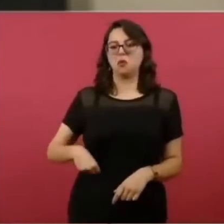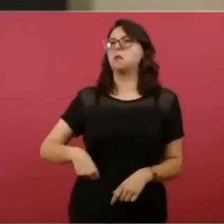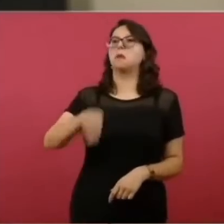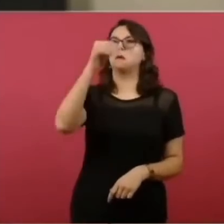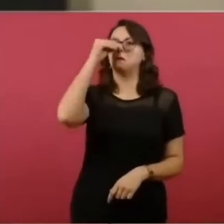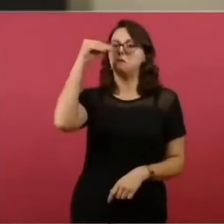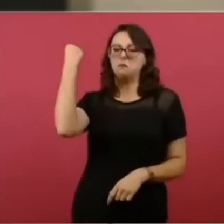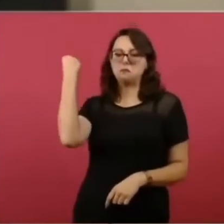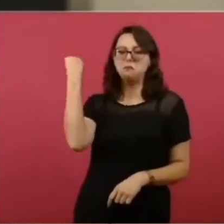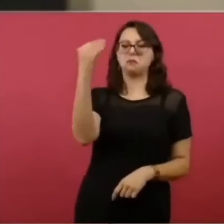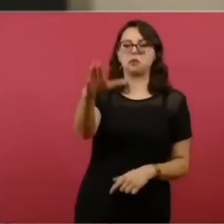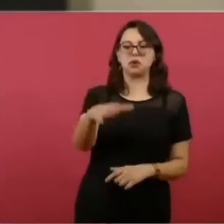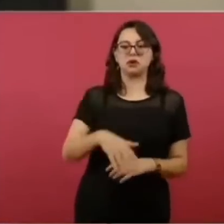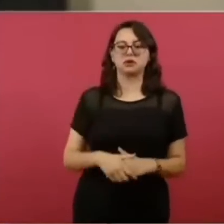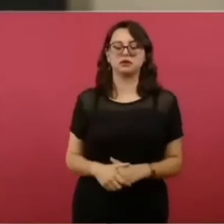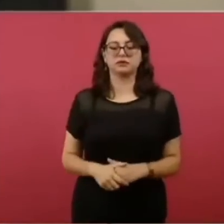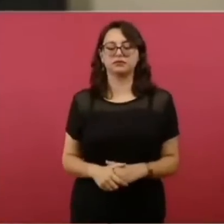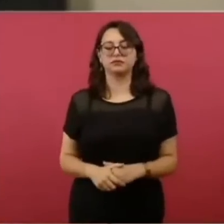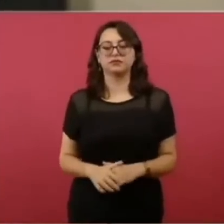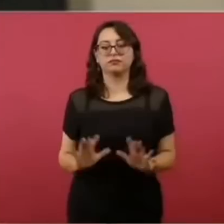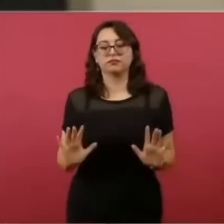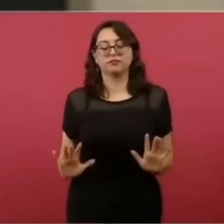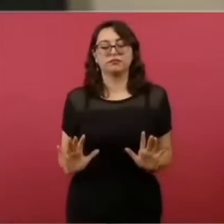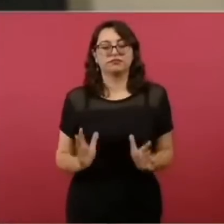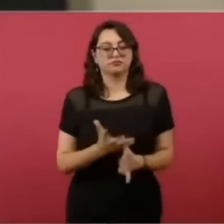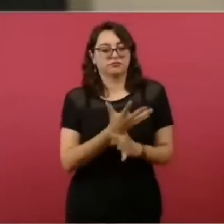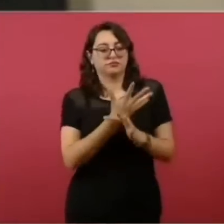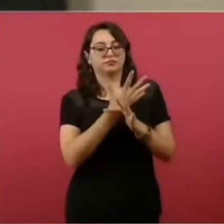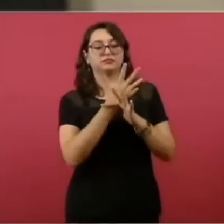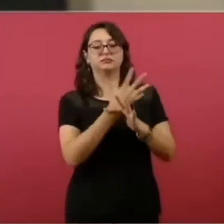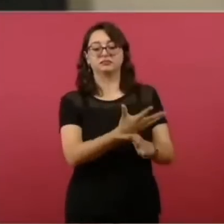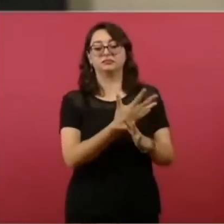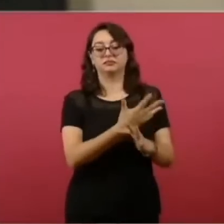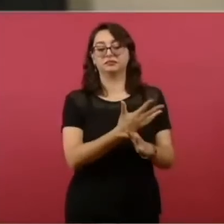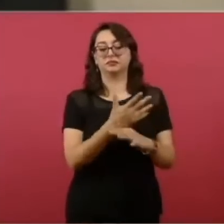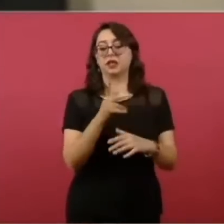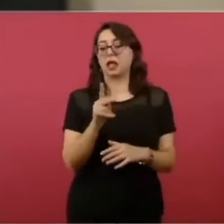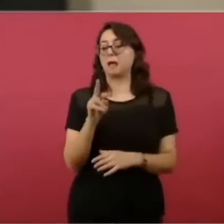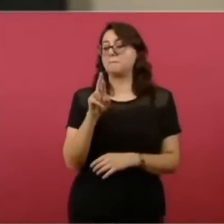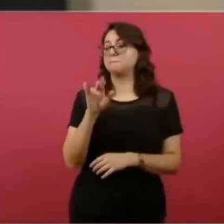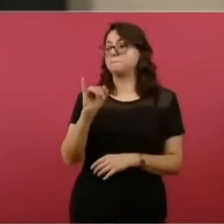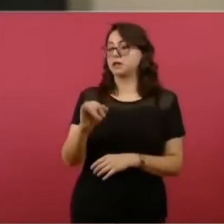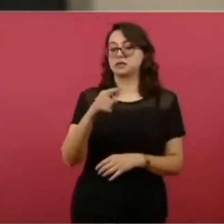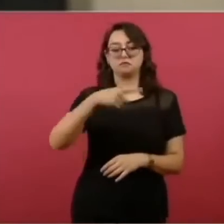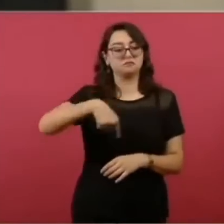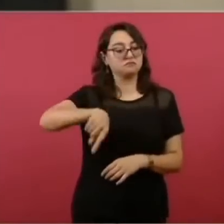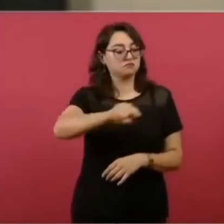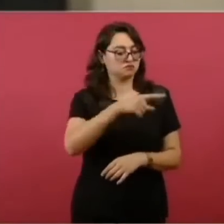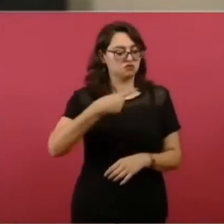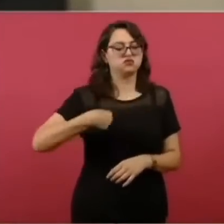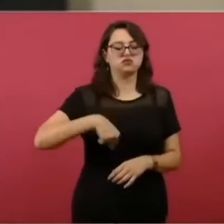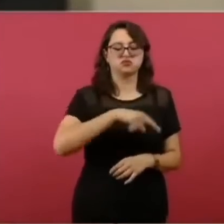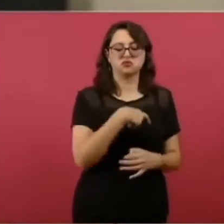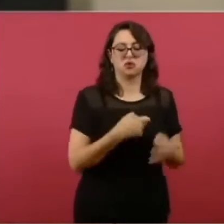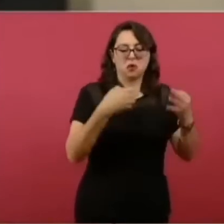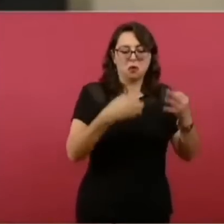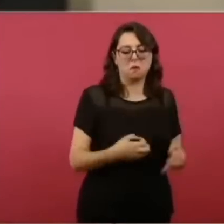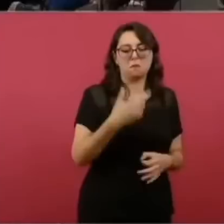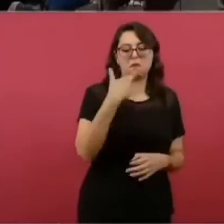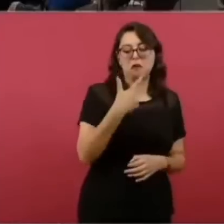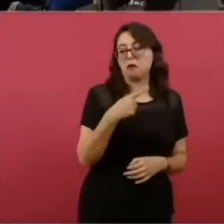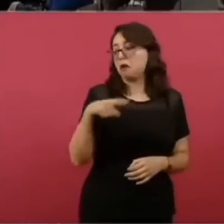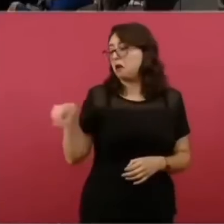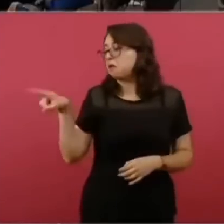PRI y que lo peor del PRI se fue del PRI, y lo señala usted prácticamente como responsable de lo que sucedió en aquel